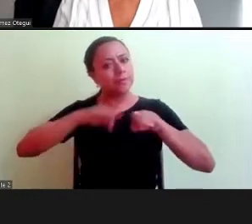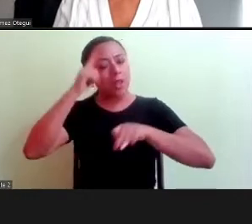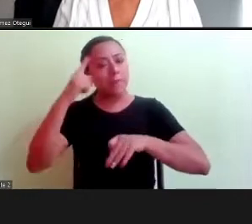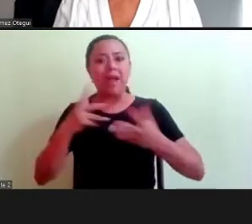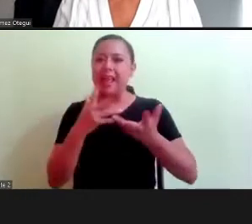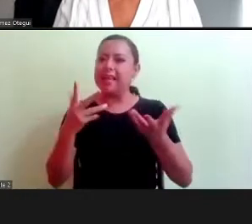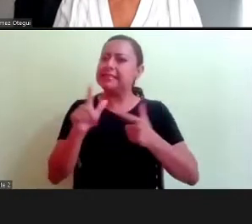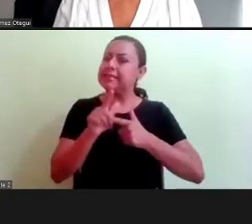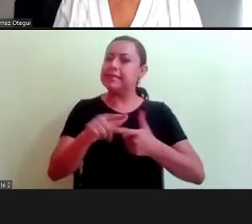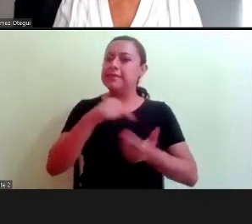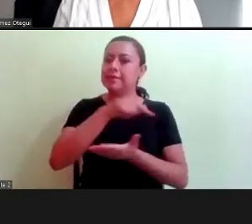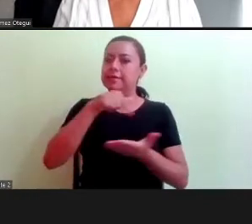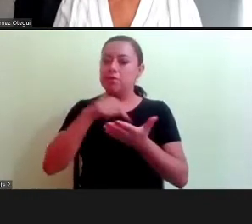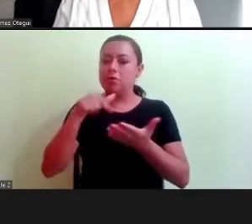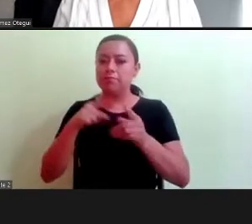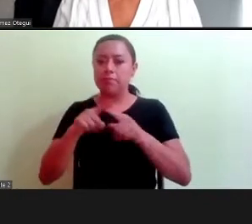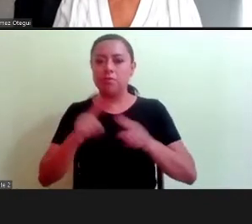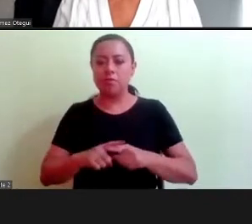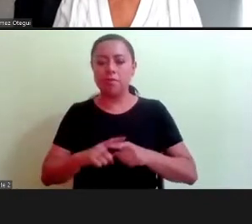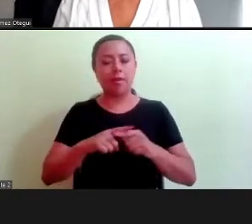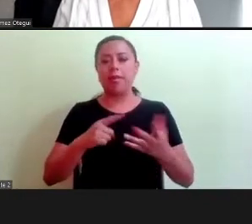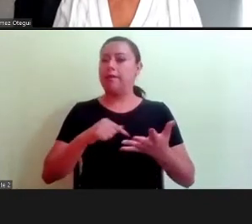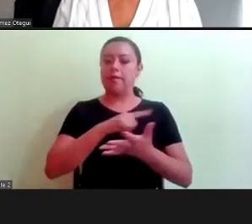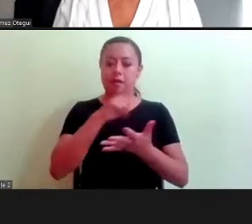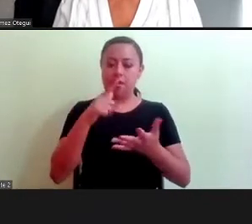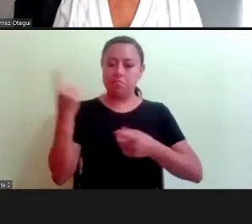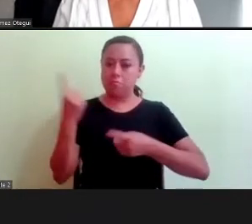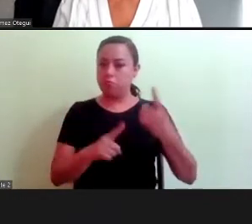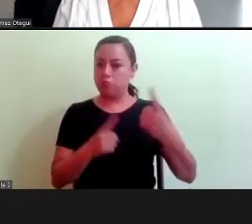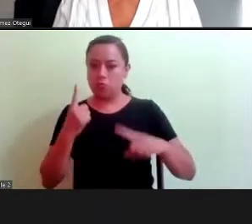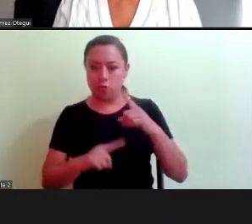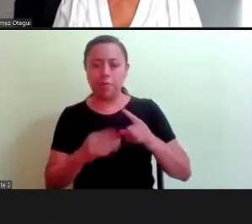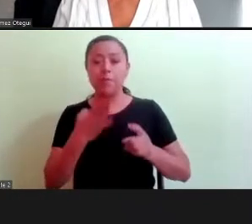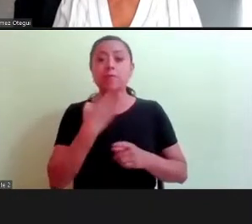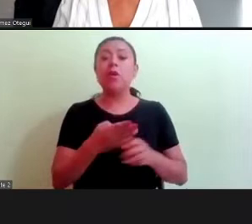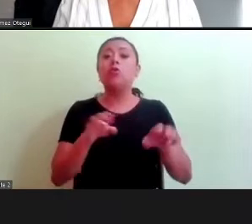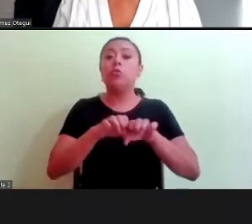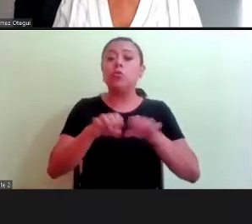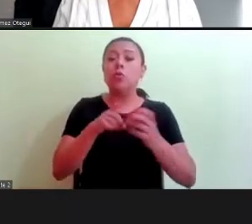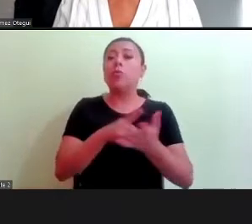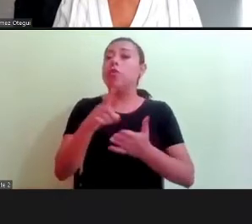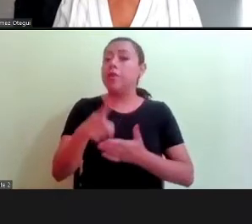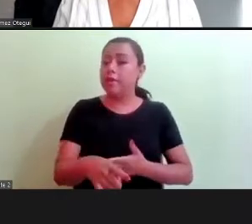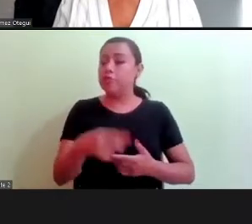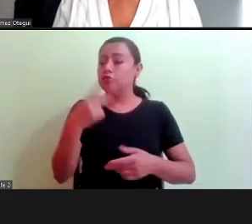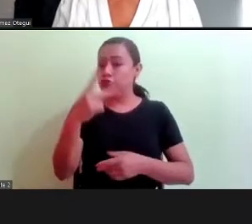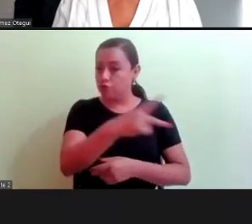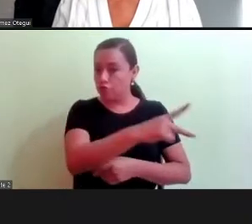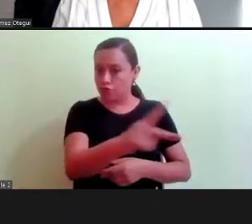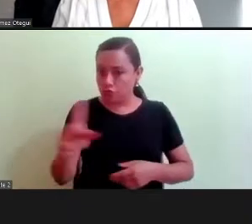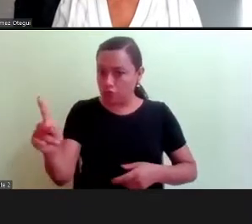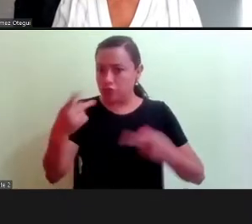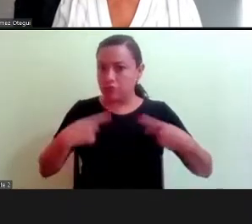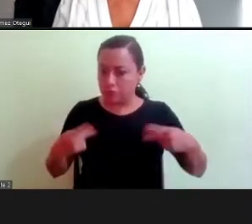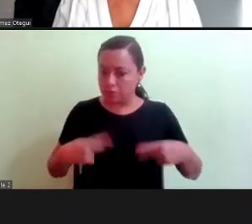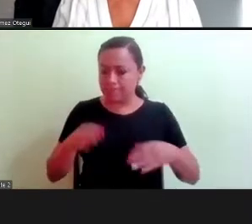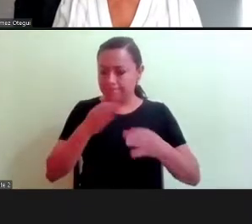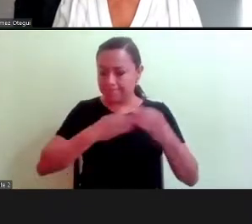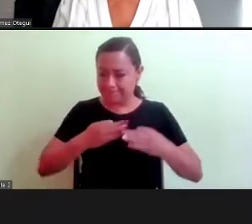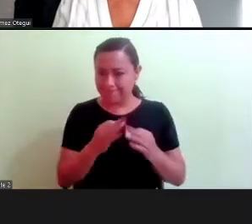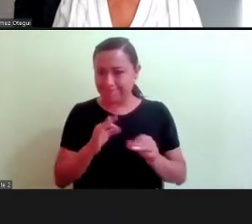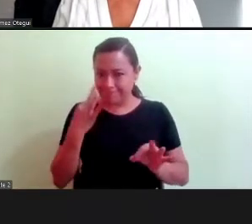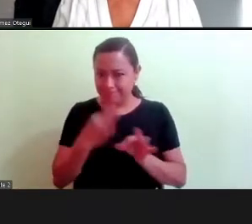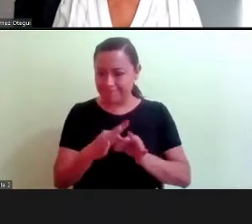premisa principal sea la igualdad en el pleno ejercicio del derecho de todas las personas. Los avances que se han